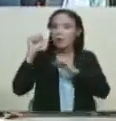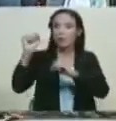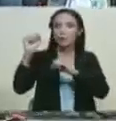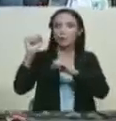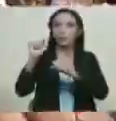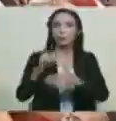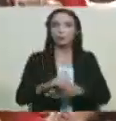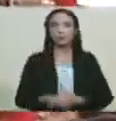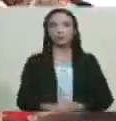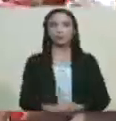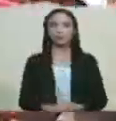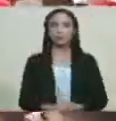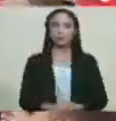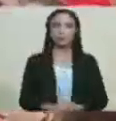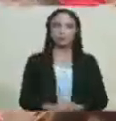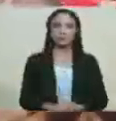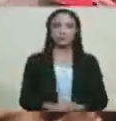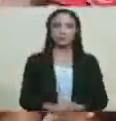maduro